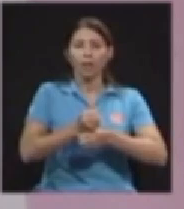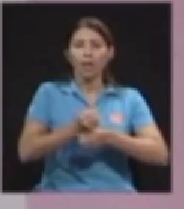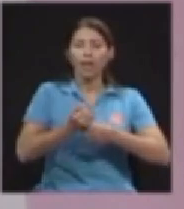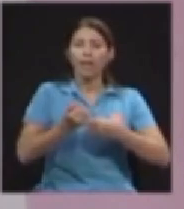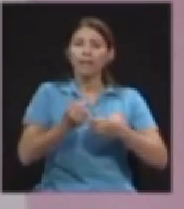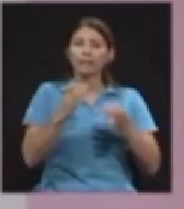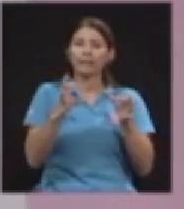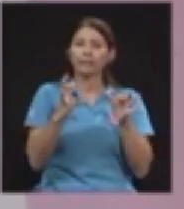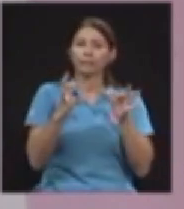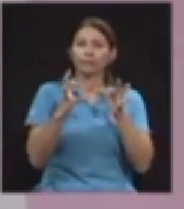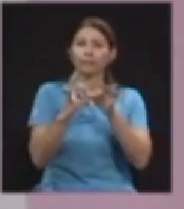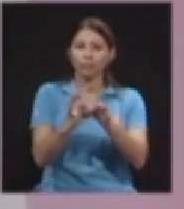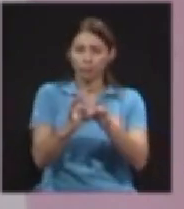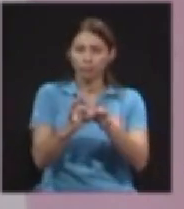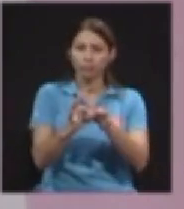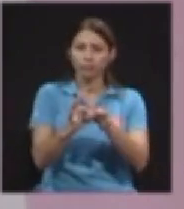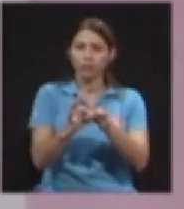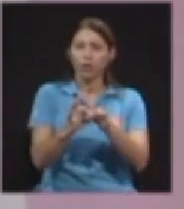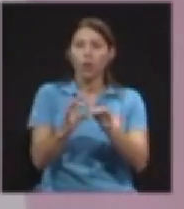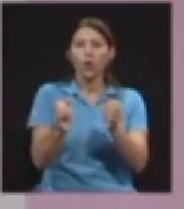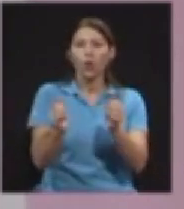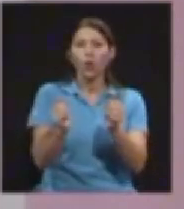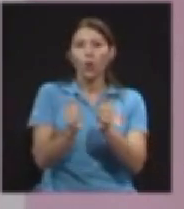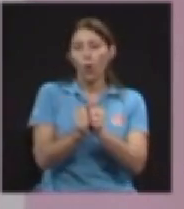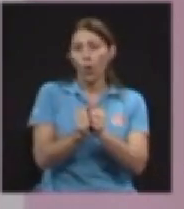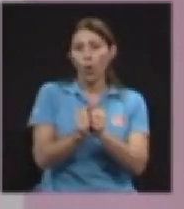tienen mucho que ver con